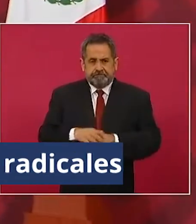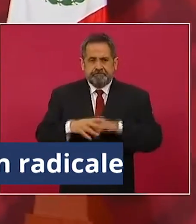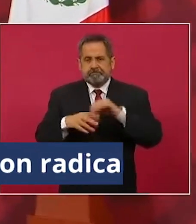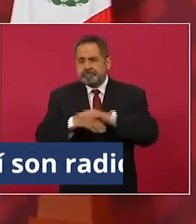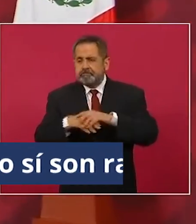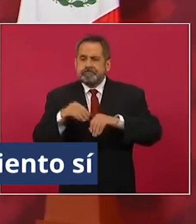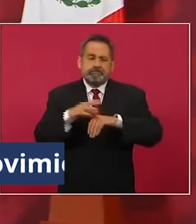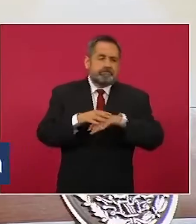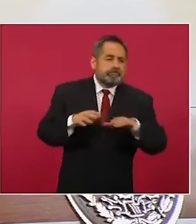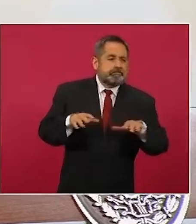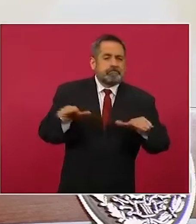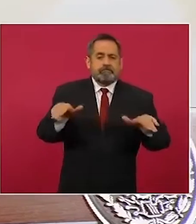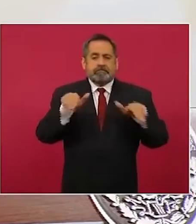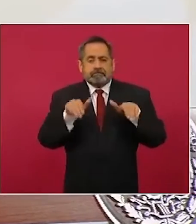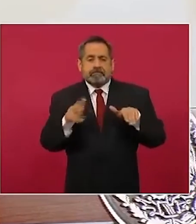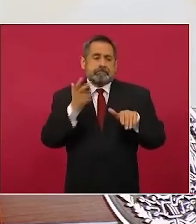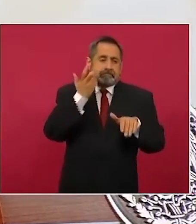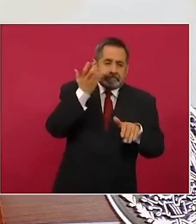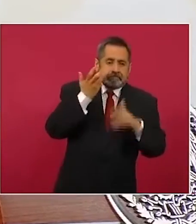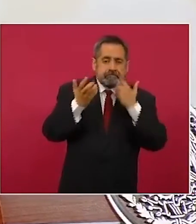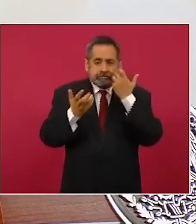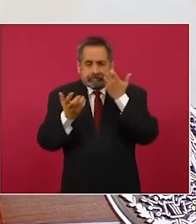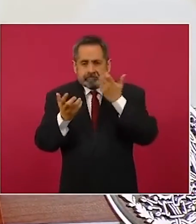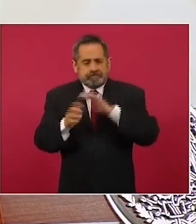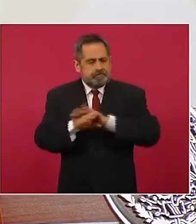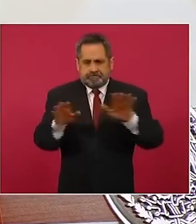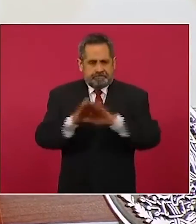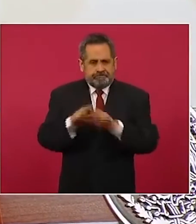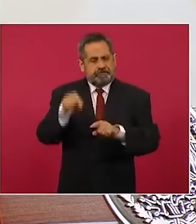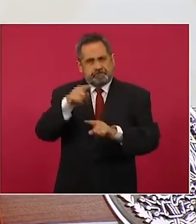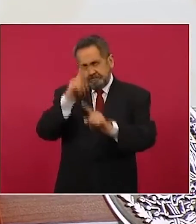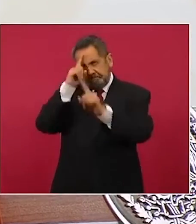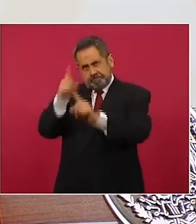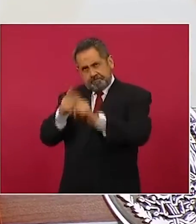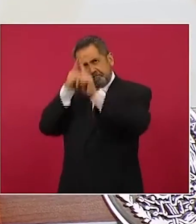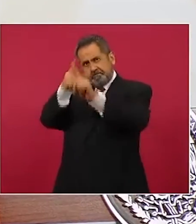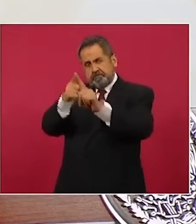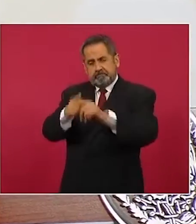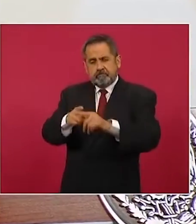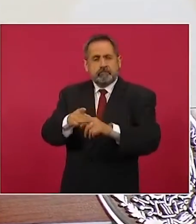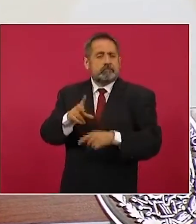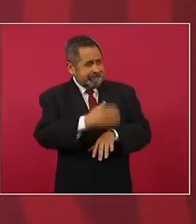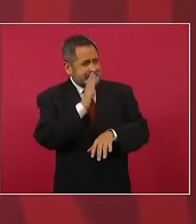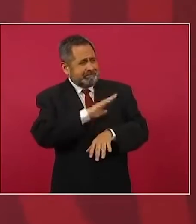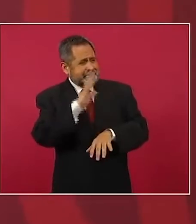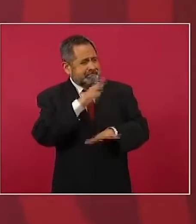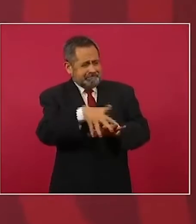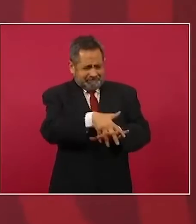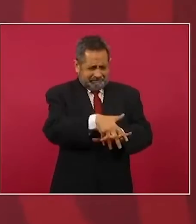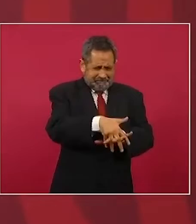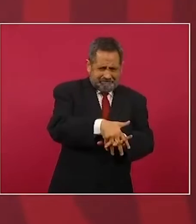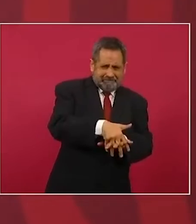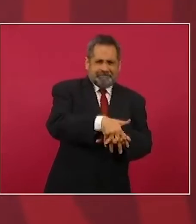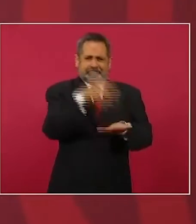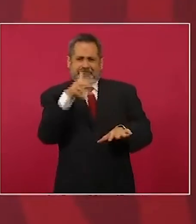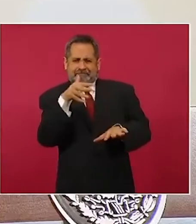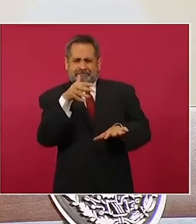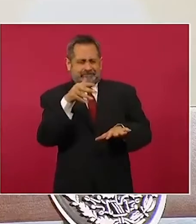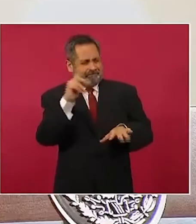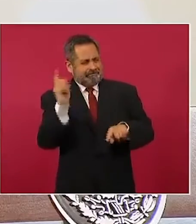tintas. Aquí luchamos por ideales, por principios, no por cargos. Esta